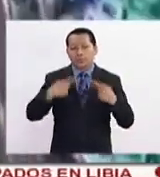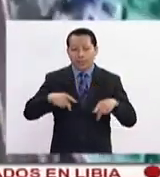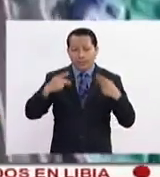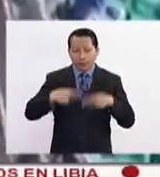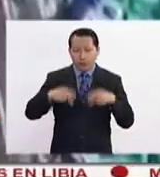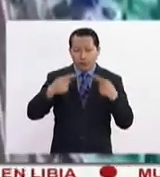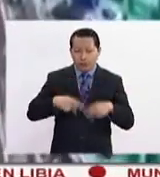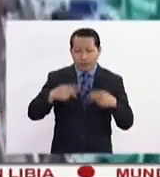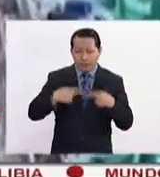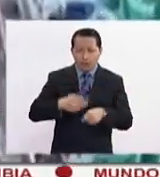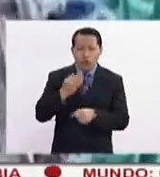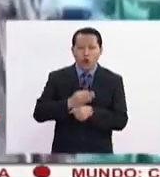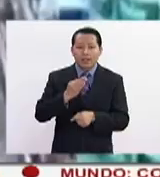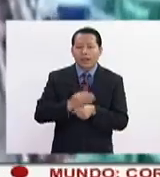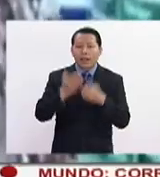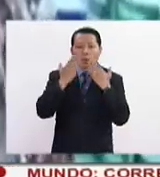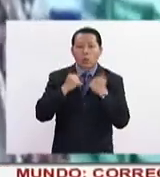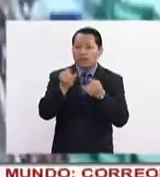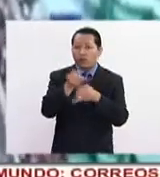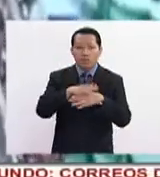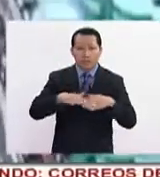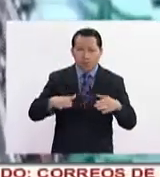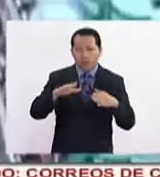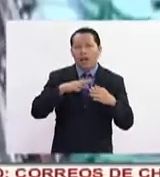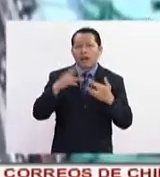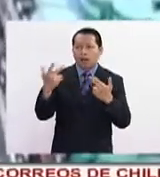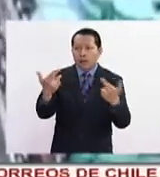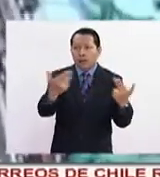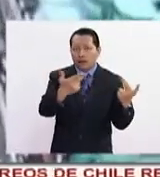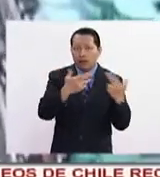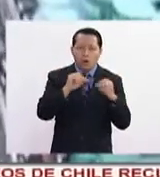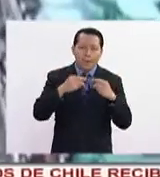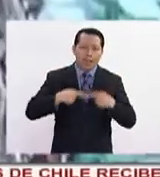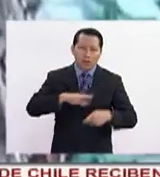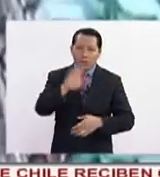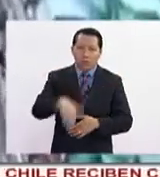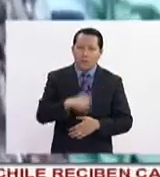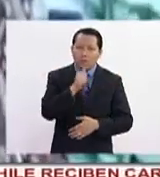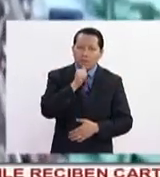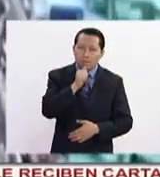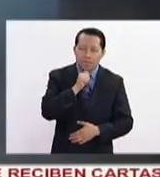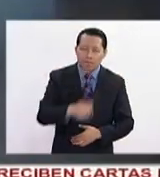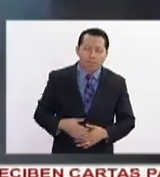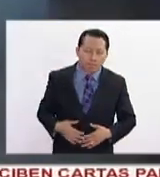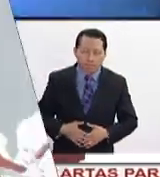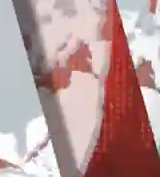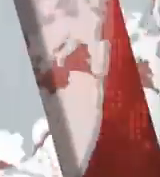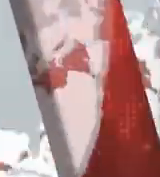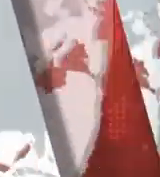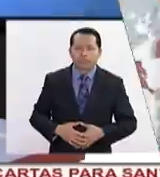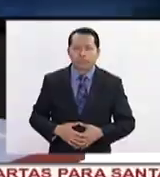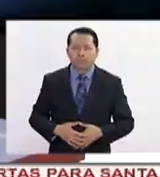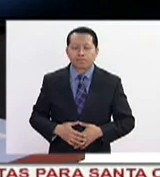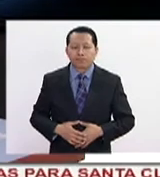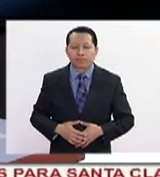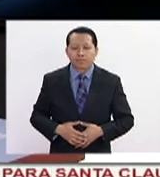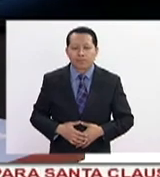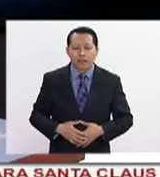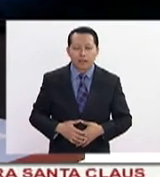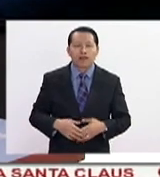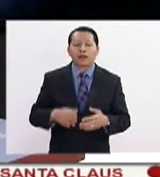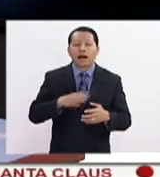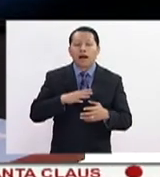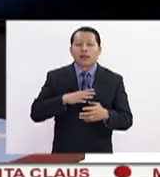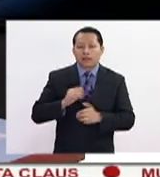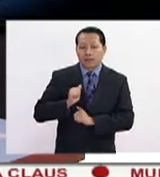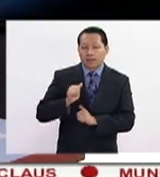el momento, pues no hay información sobre posibles daños o víctimas. Y la